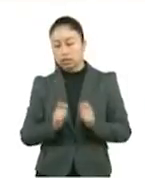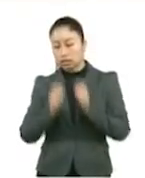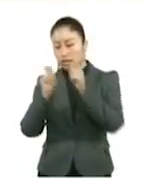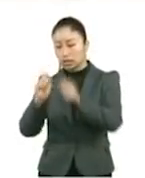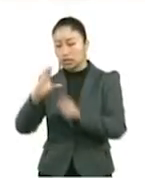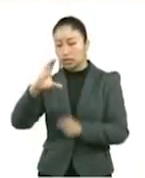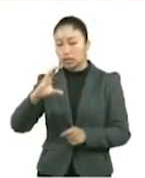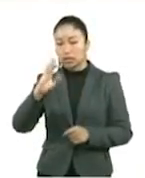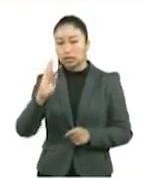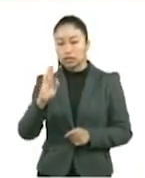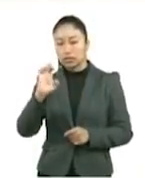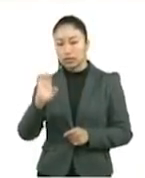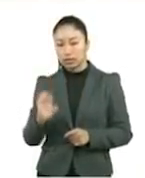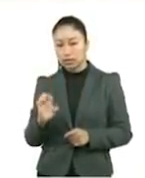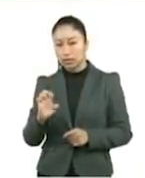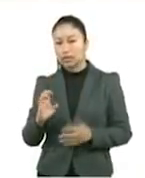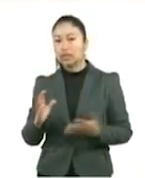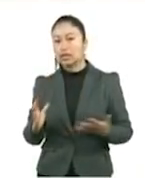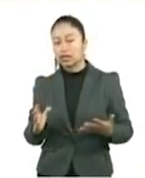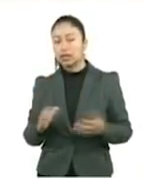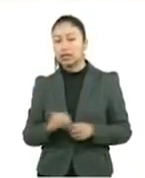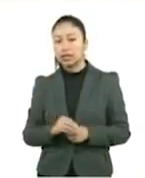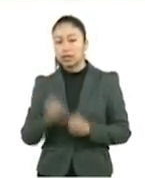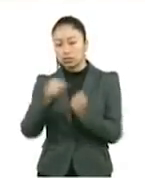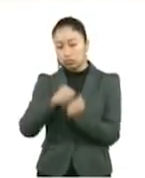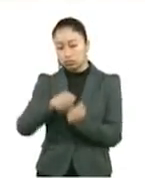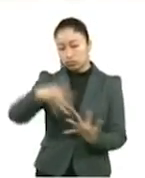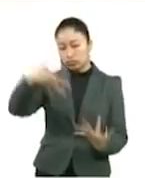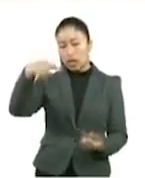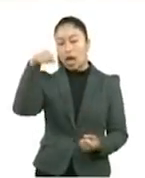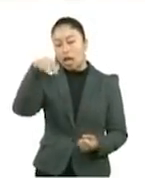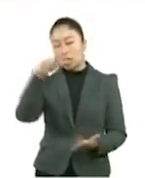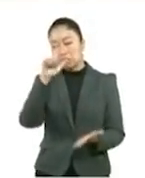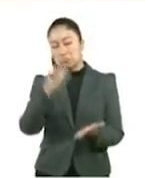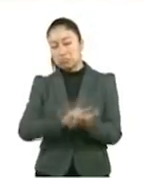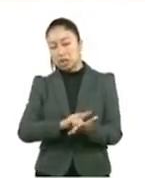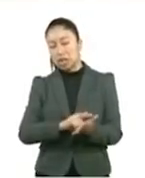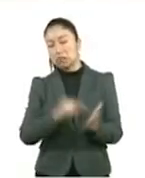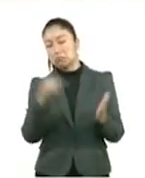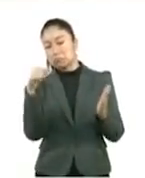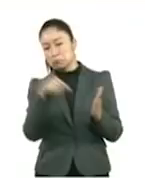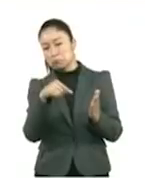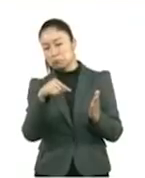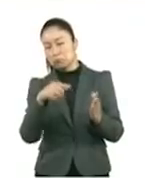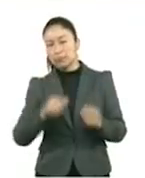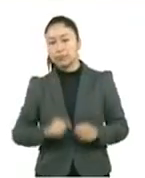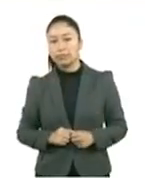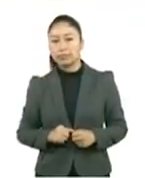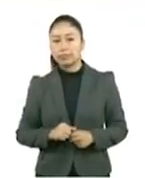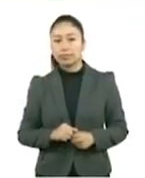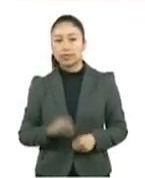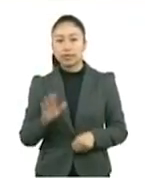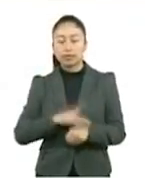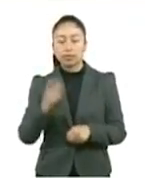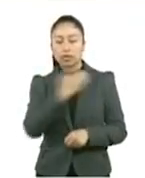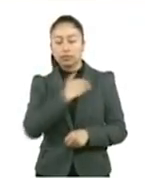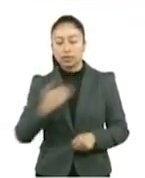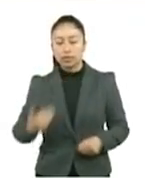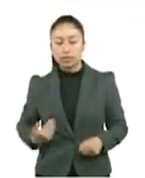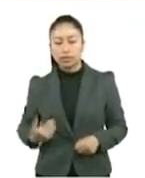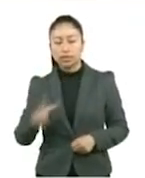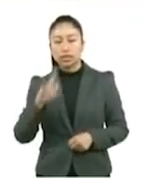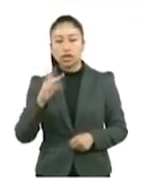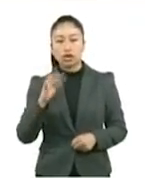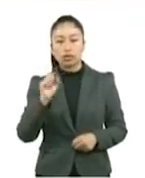y quedara nuevamente en la Constitución. Porque el presidente López Mateos nacionalizó la industria eléctrica